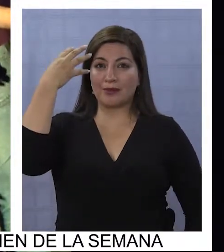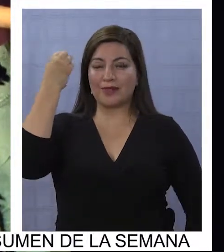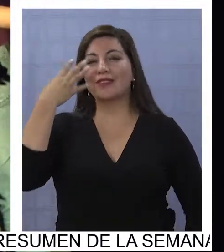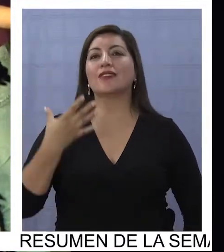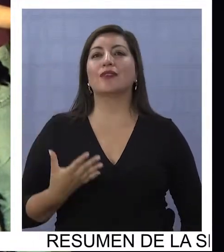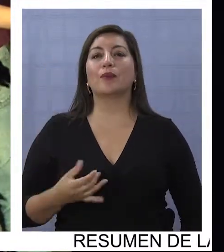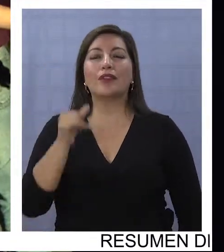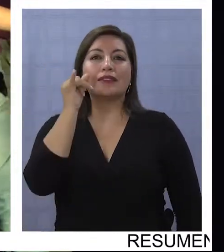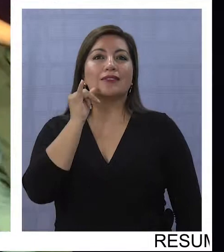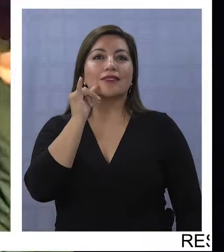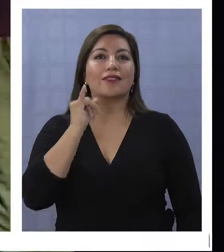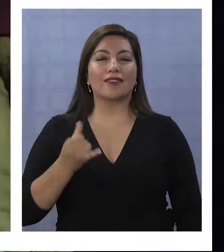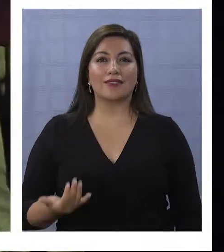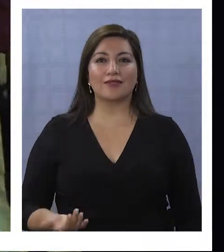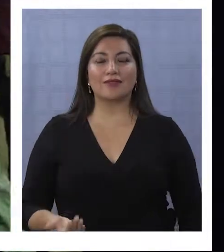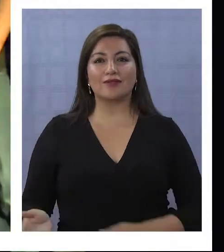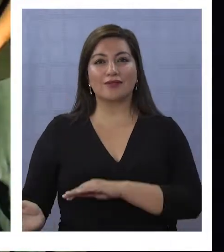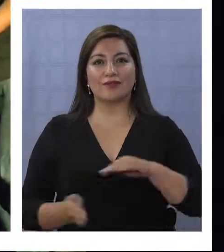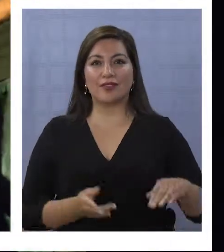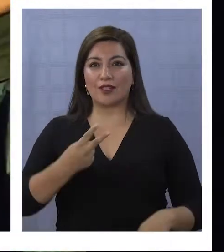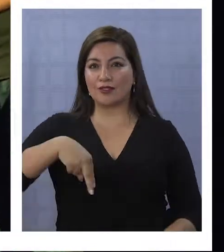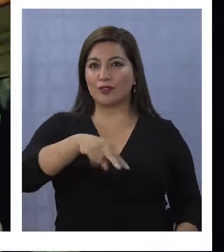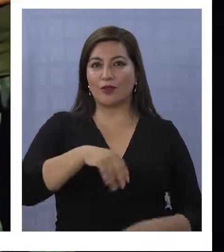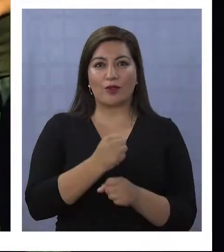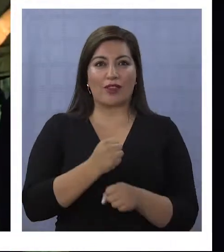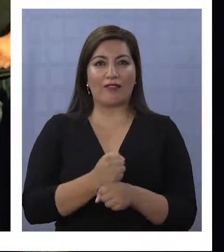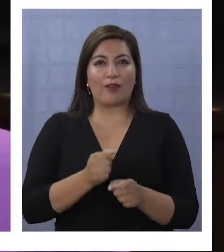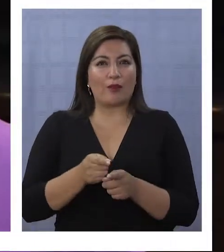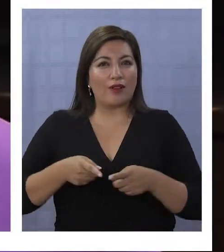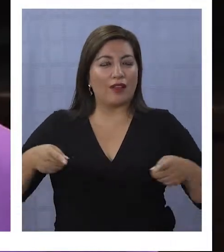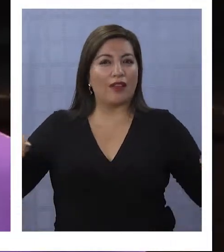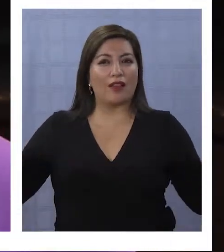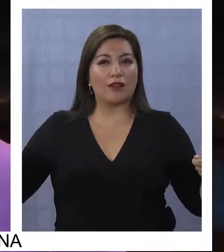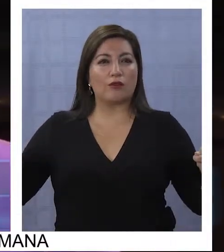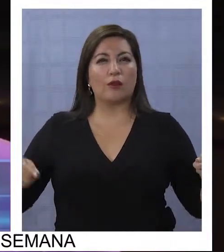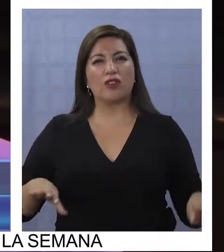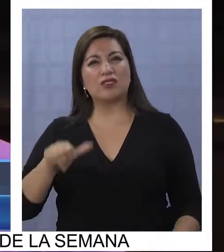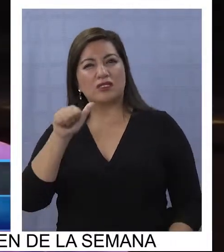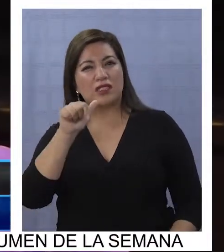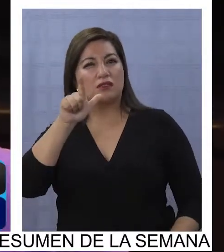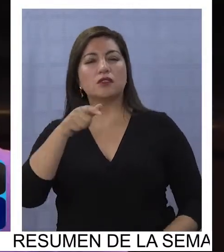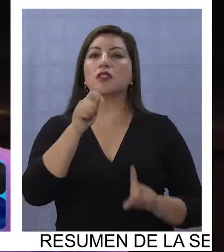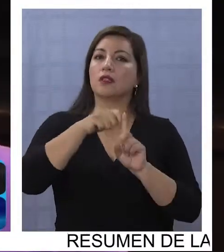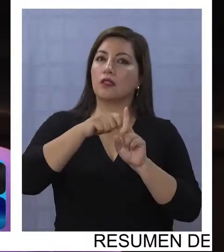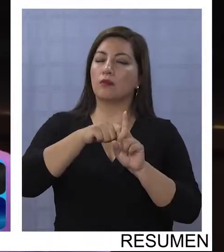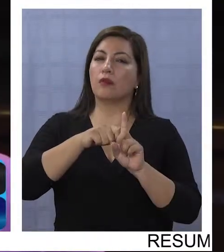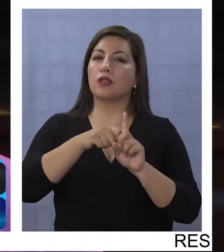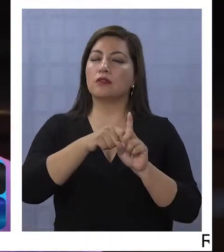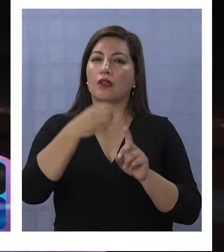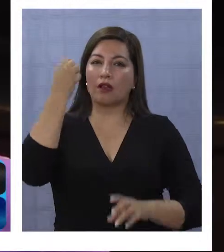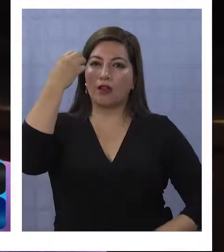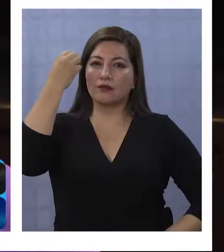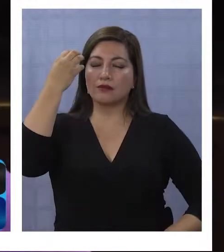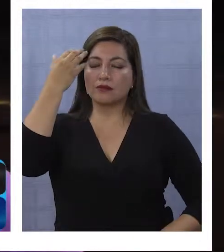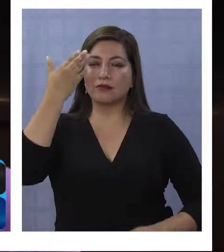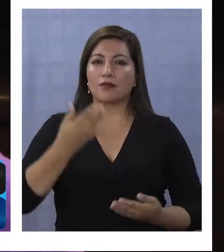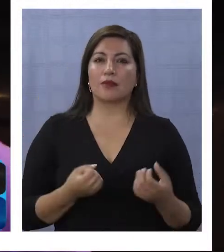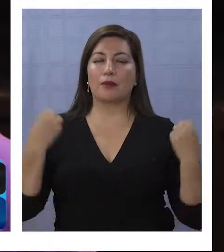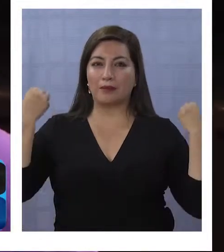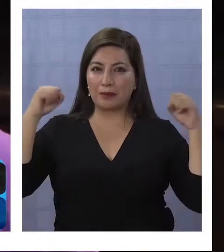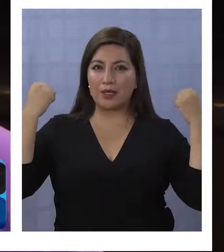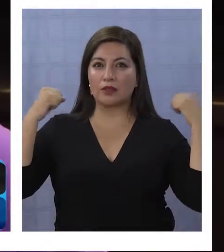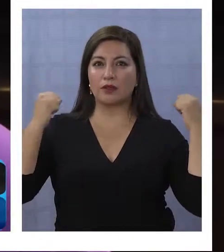bastante sobre Iquique. Tenemos un trabajo bastante largo, ya son más de 6-7 meses que venimos preparando la obra. Estamos ensayando